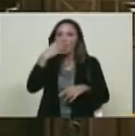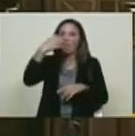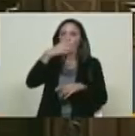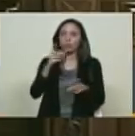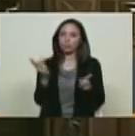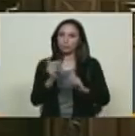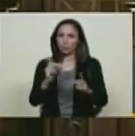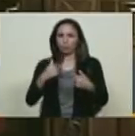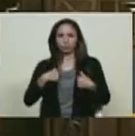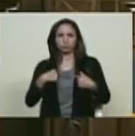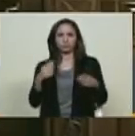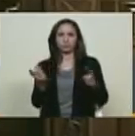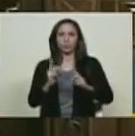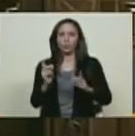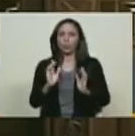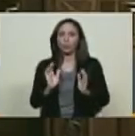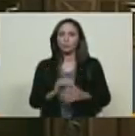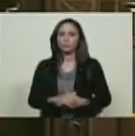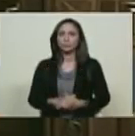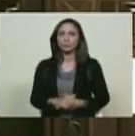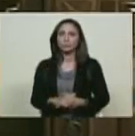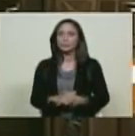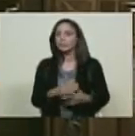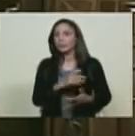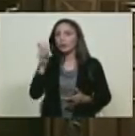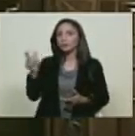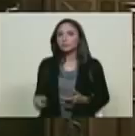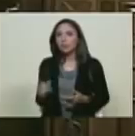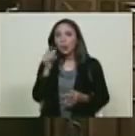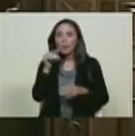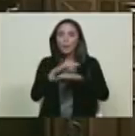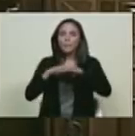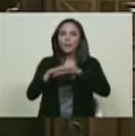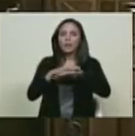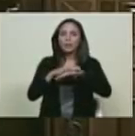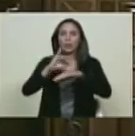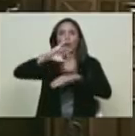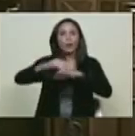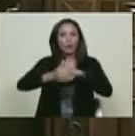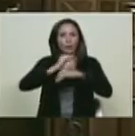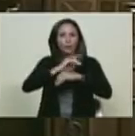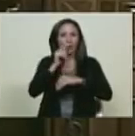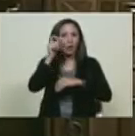que el ministro del gobierno bolivariano, Jorge Rodríguez, lo que pidió fue